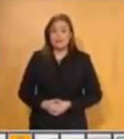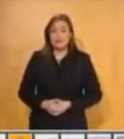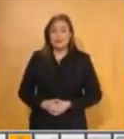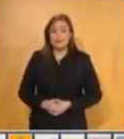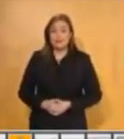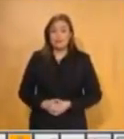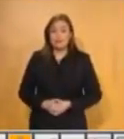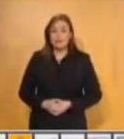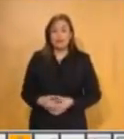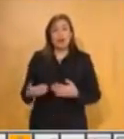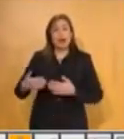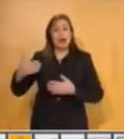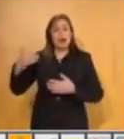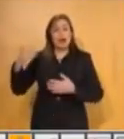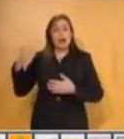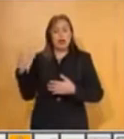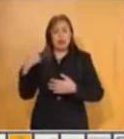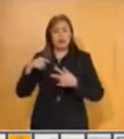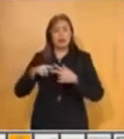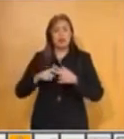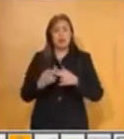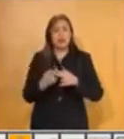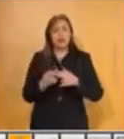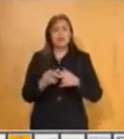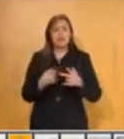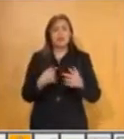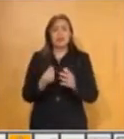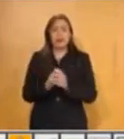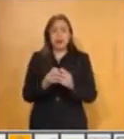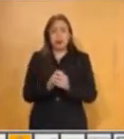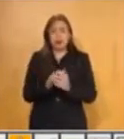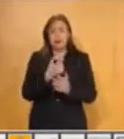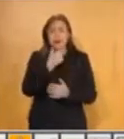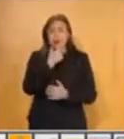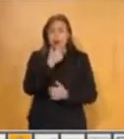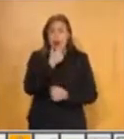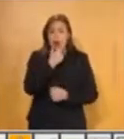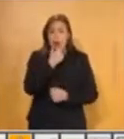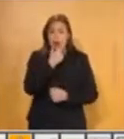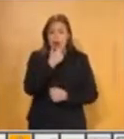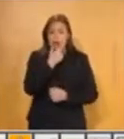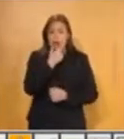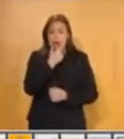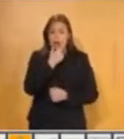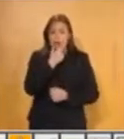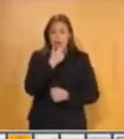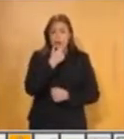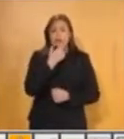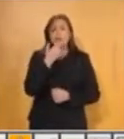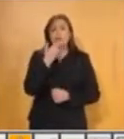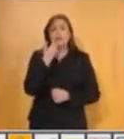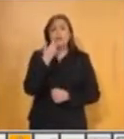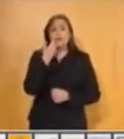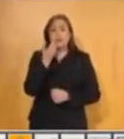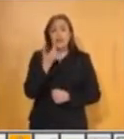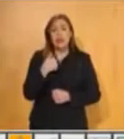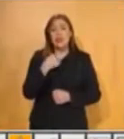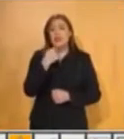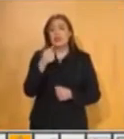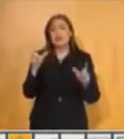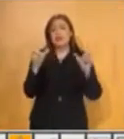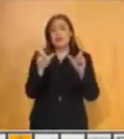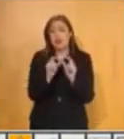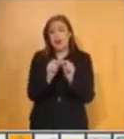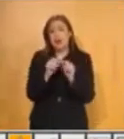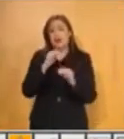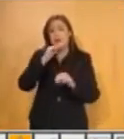Before to begin with the class, with the English class for first grade, I'm going to give a brief message in Spanish